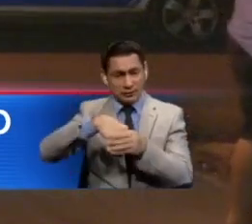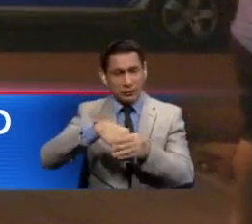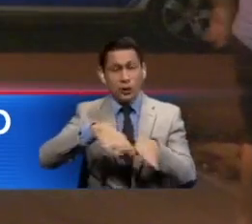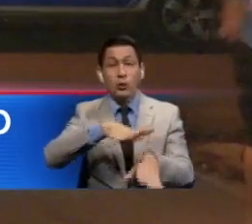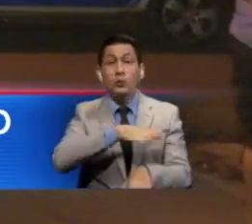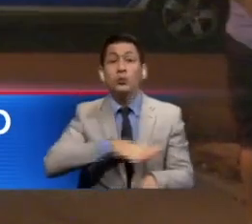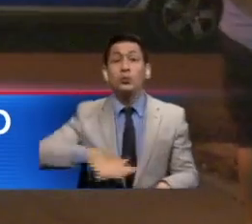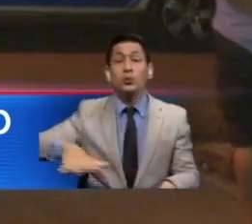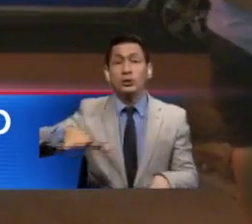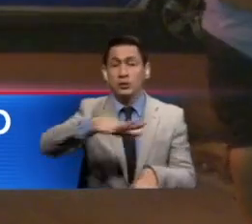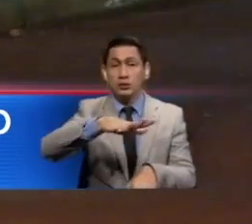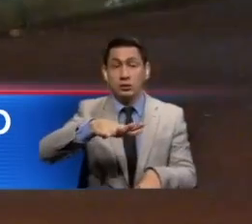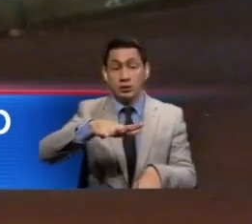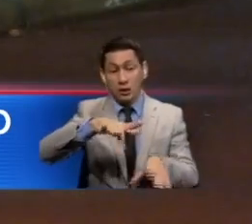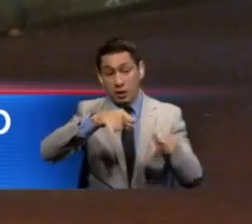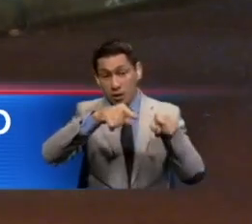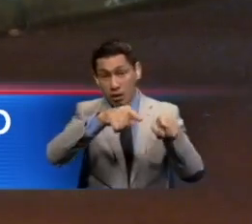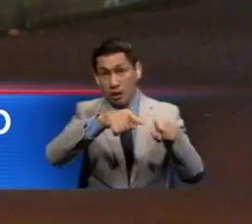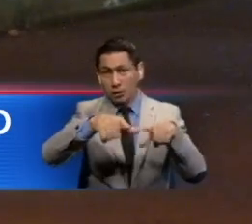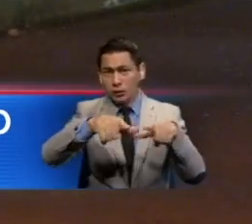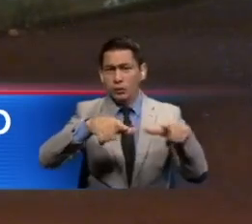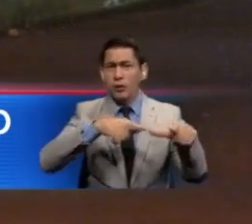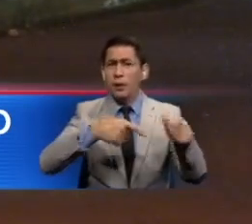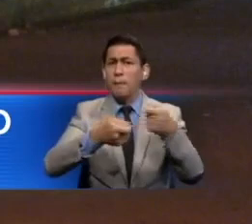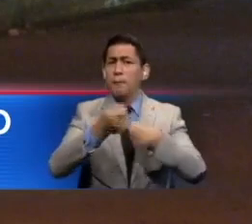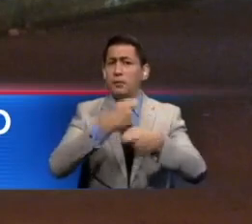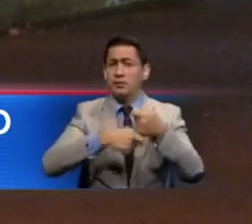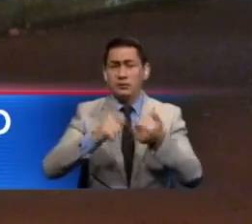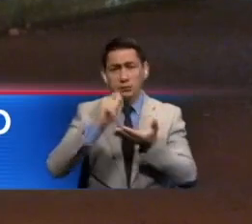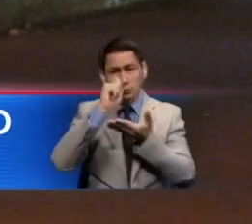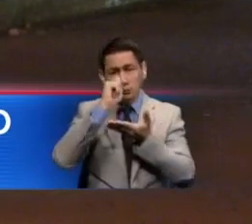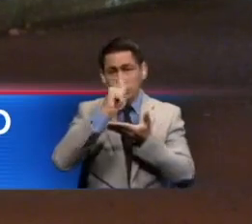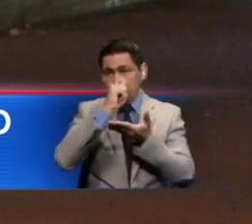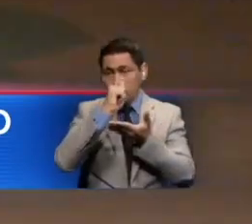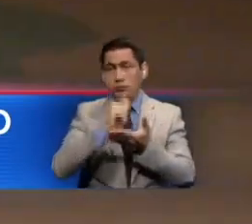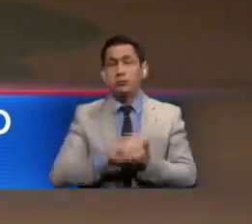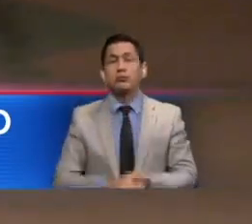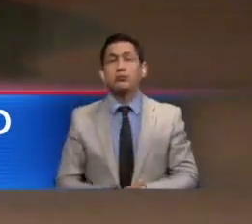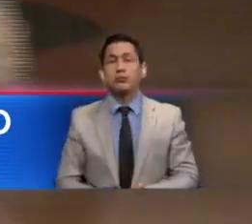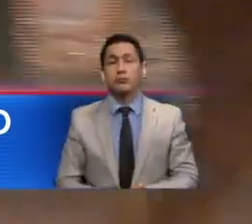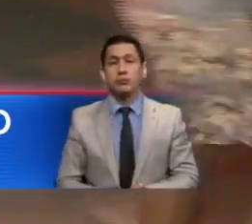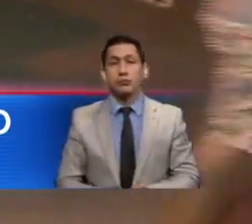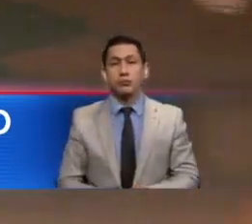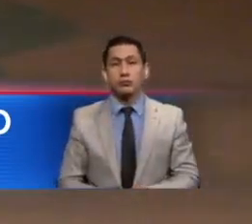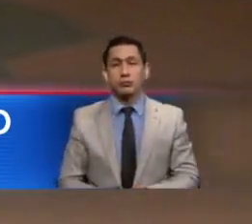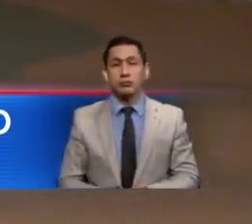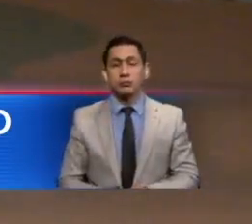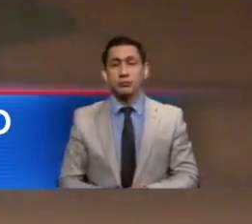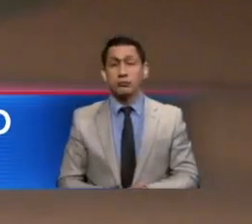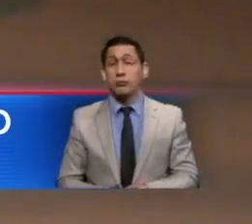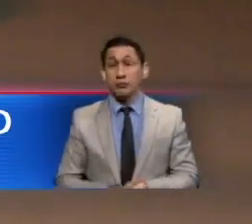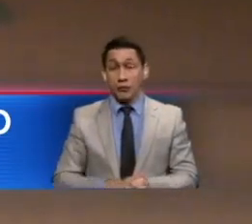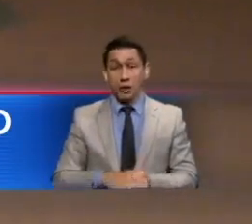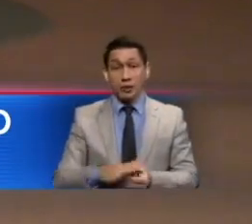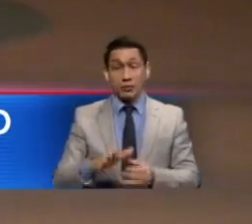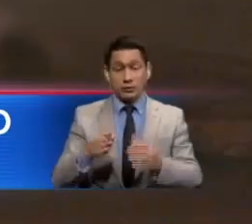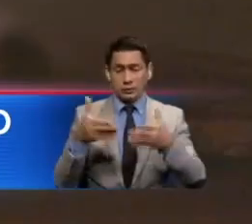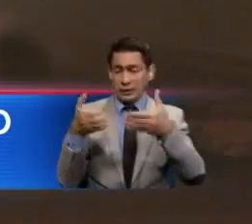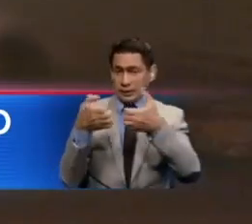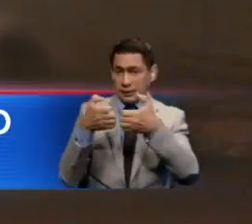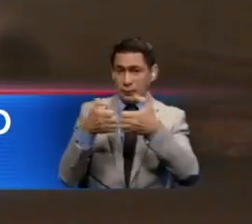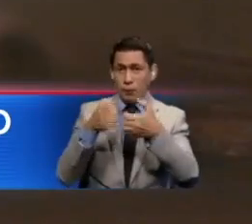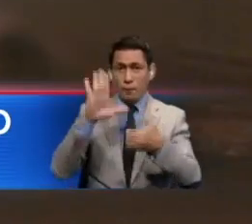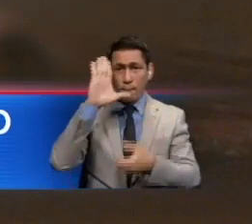zona donde se disputan el territorio para la venta de droga y otros delitos agentes de varias unidades